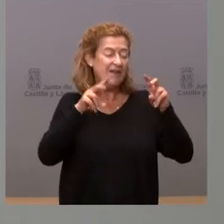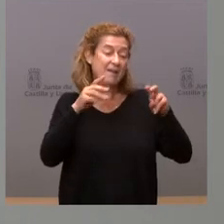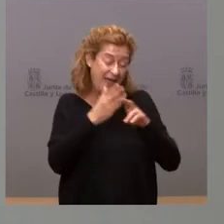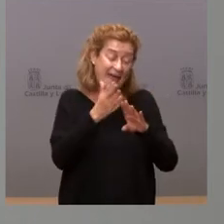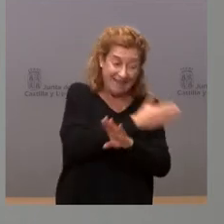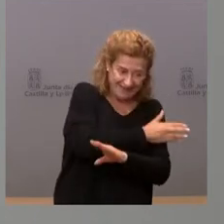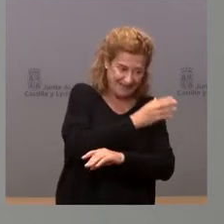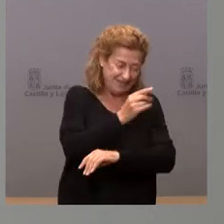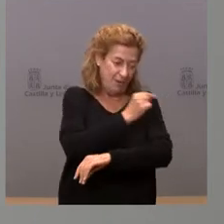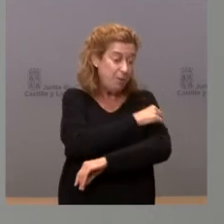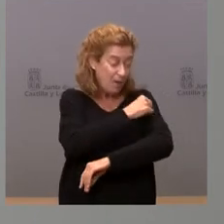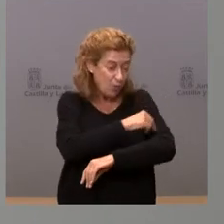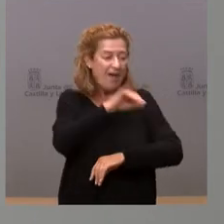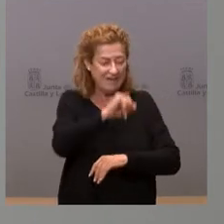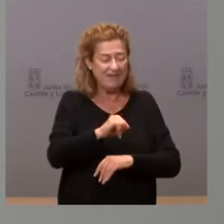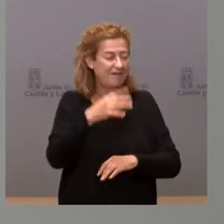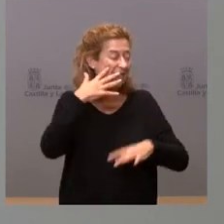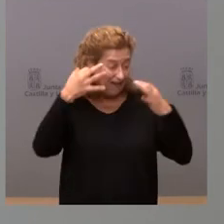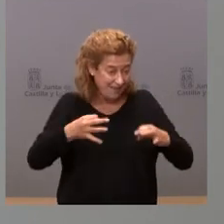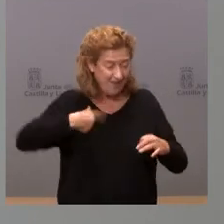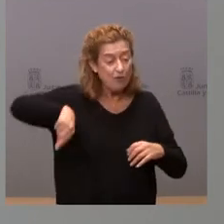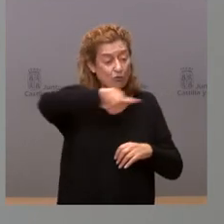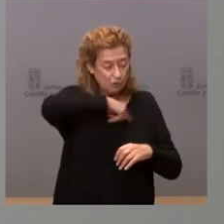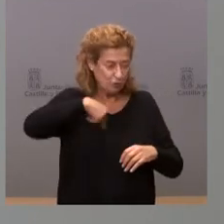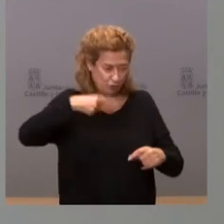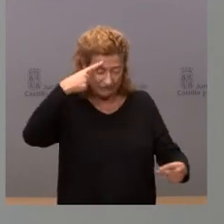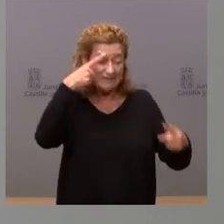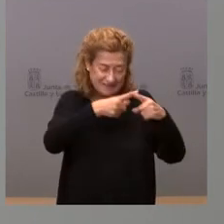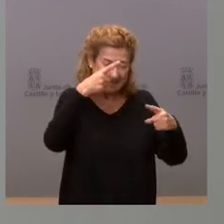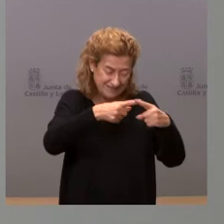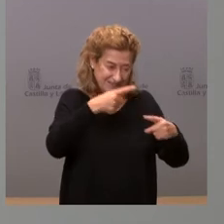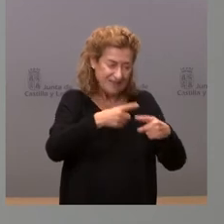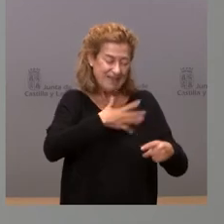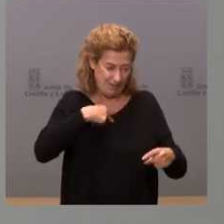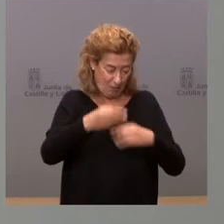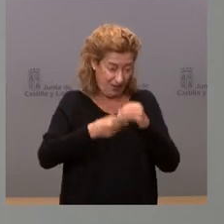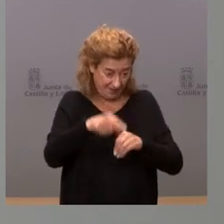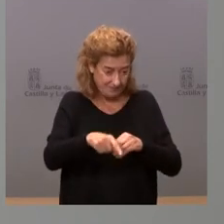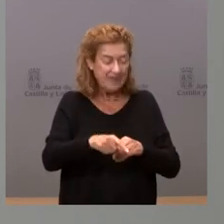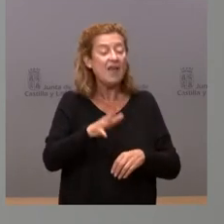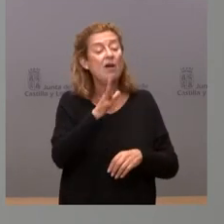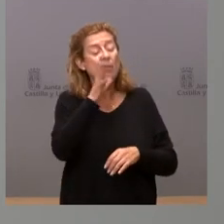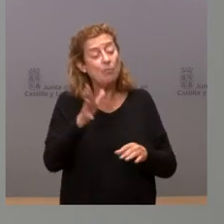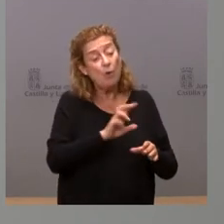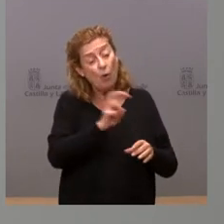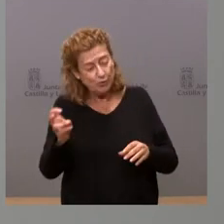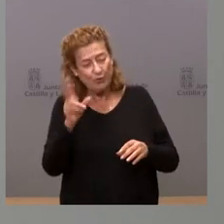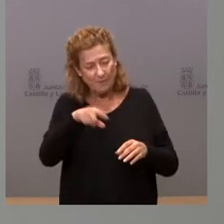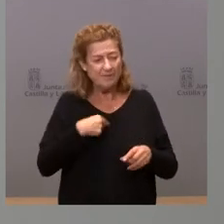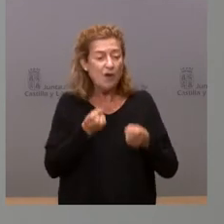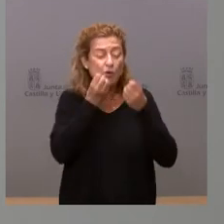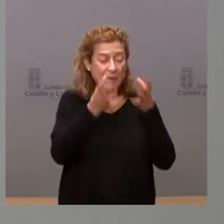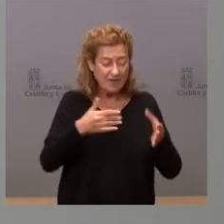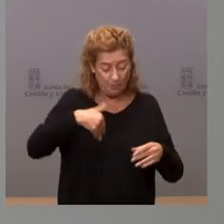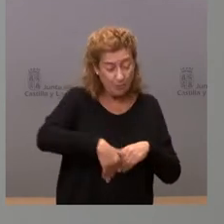vacunación y realmente pues nosotros insistimos insistimos en ello por otra parte también les tengo que comentar que el